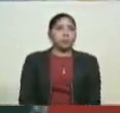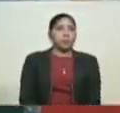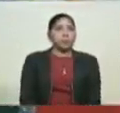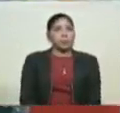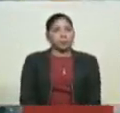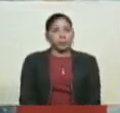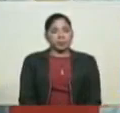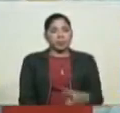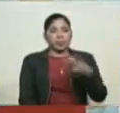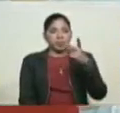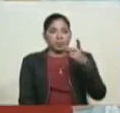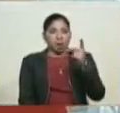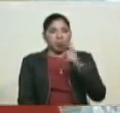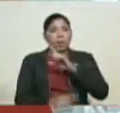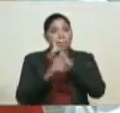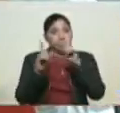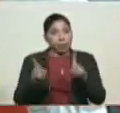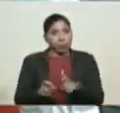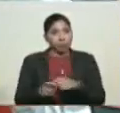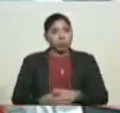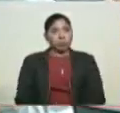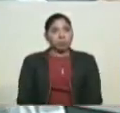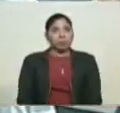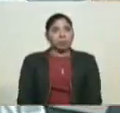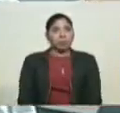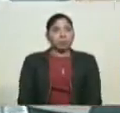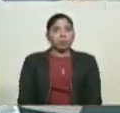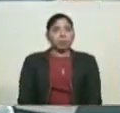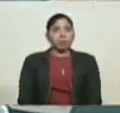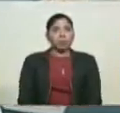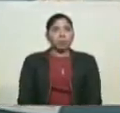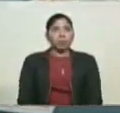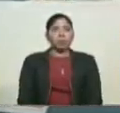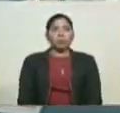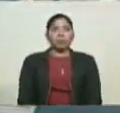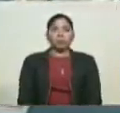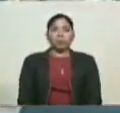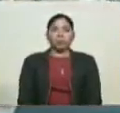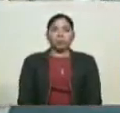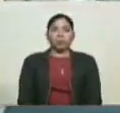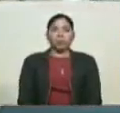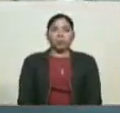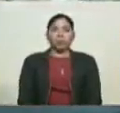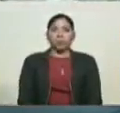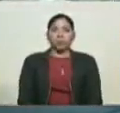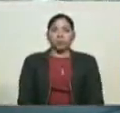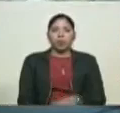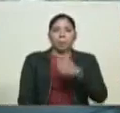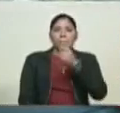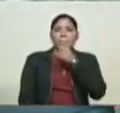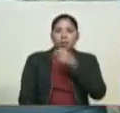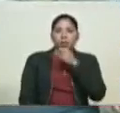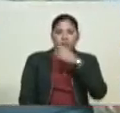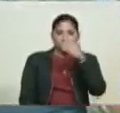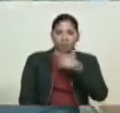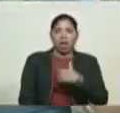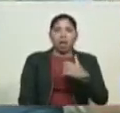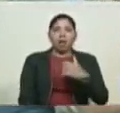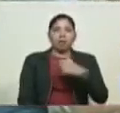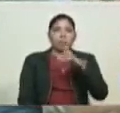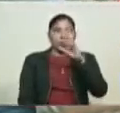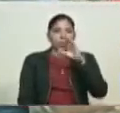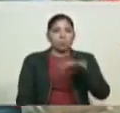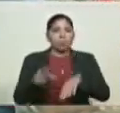La segunda pregunta la formula por el Nuevo Día de Puerto Rico el colega Benjamín Torres.